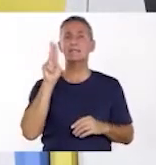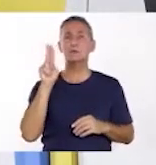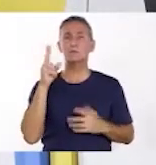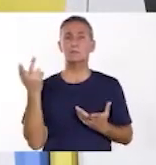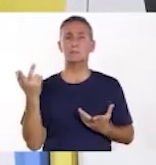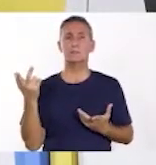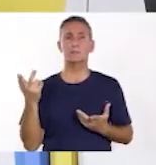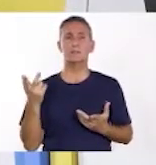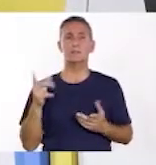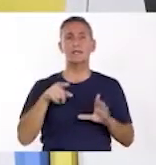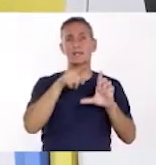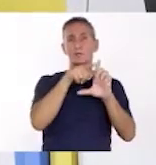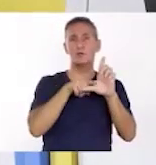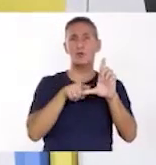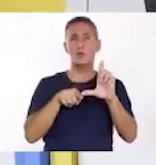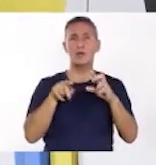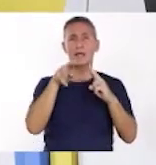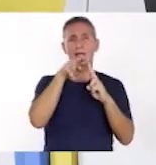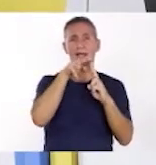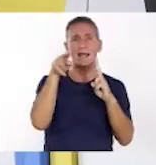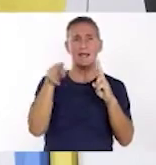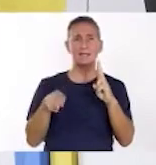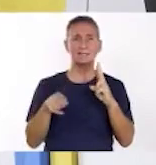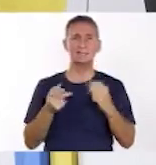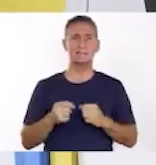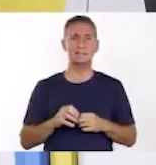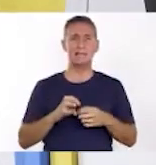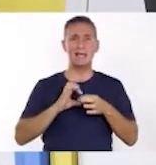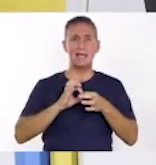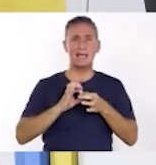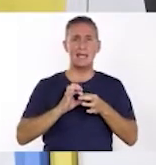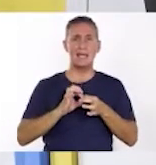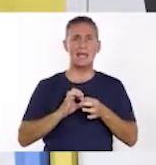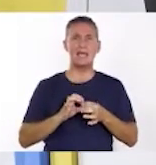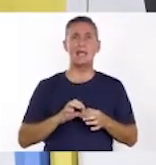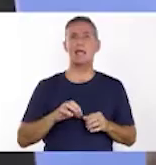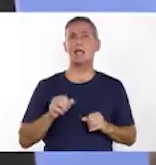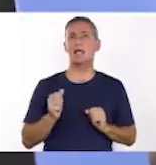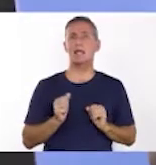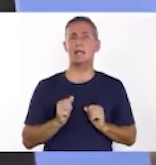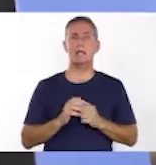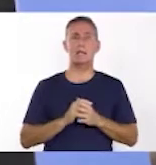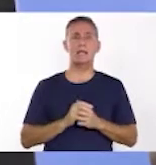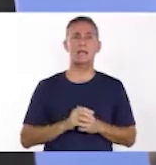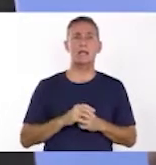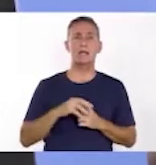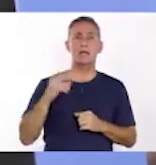en el teatro, en el género dramático.